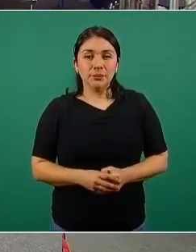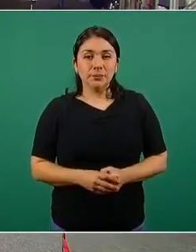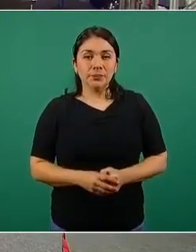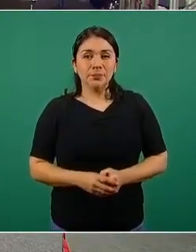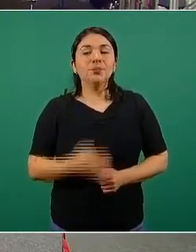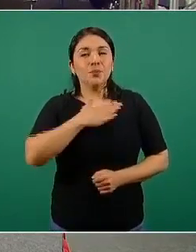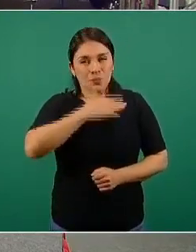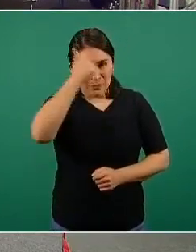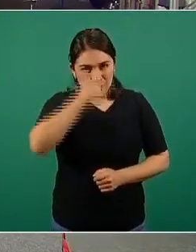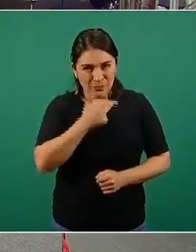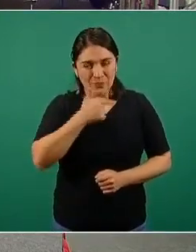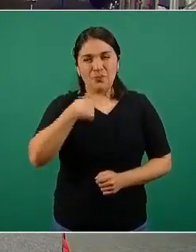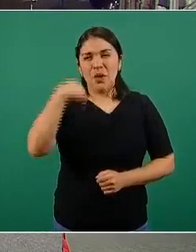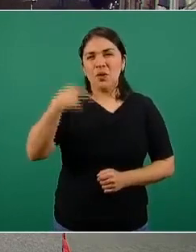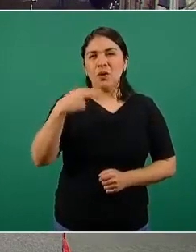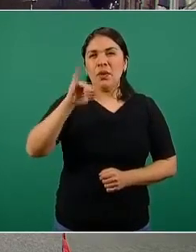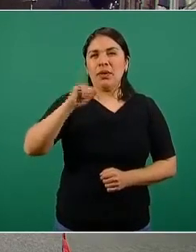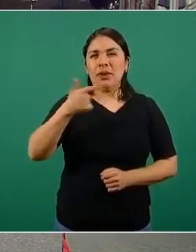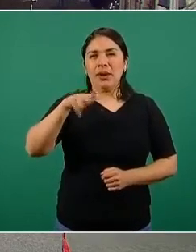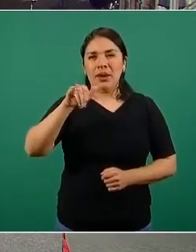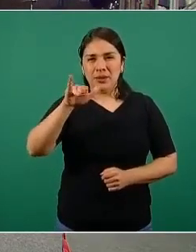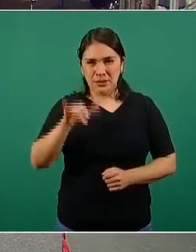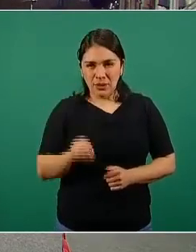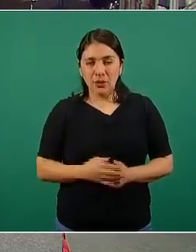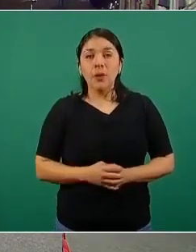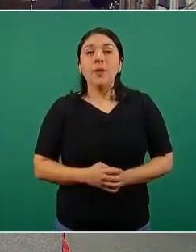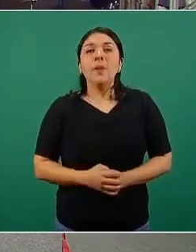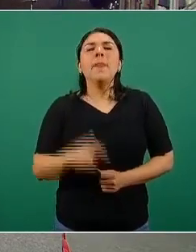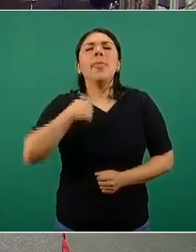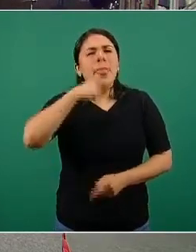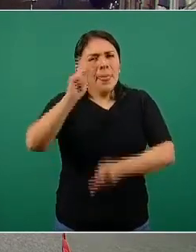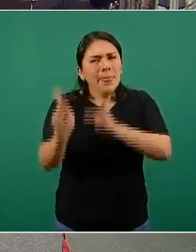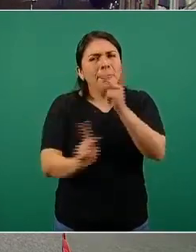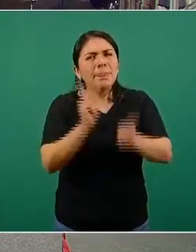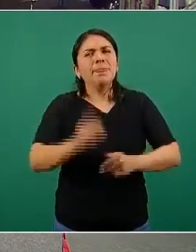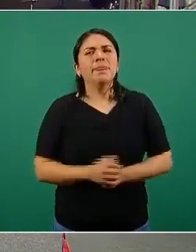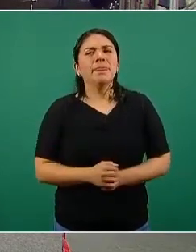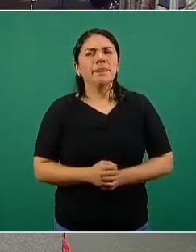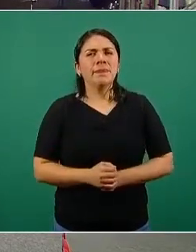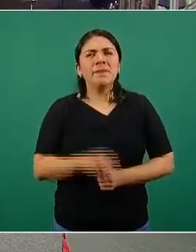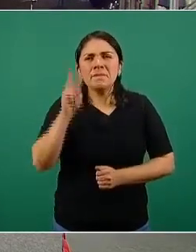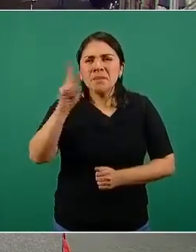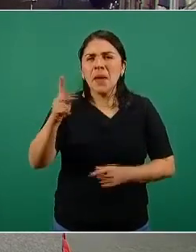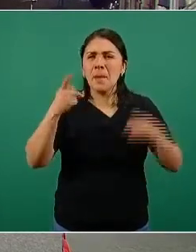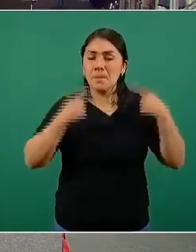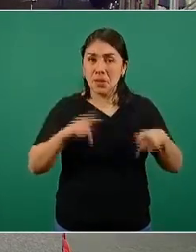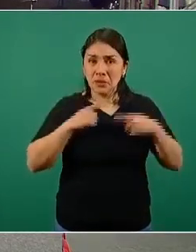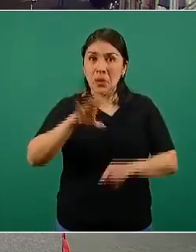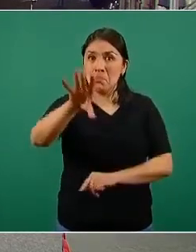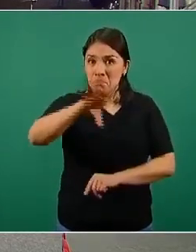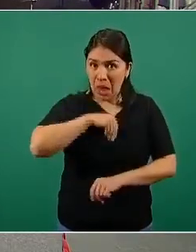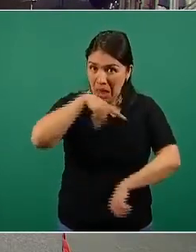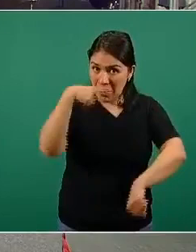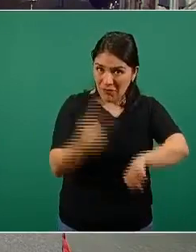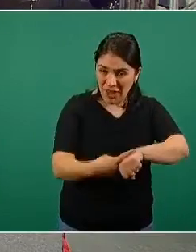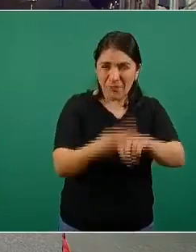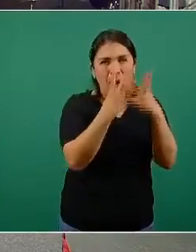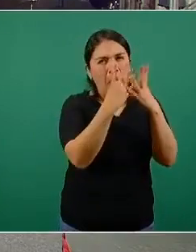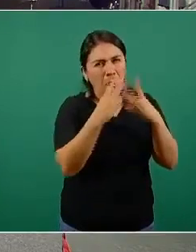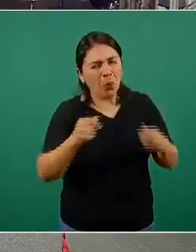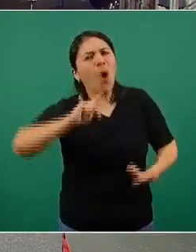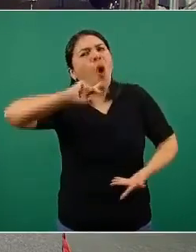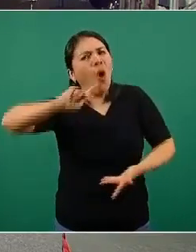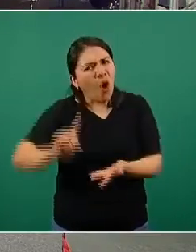Buenas noches, doctor Ignacio de Alba, de Pie de Página. Preguntarle sobre los casos de recontagio. O sea, sé que han dicho que son